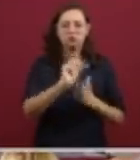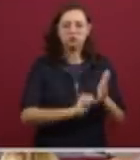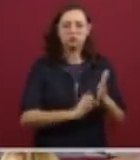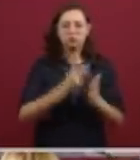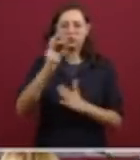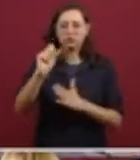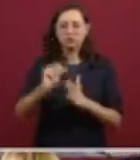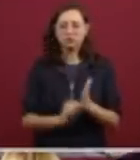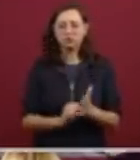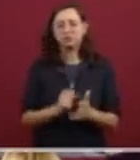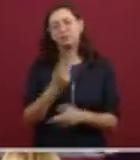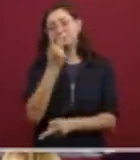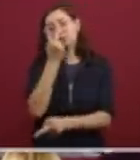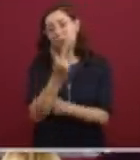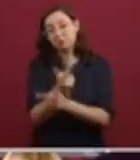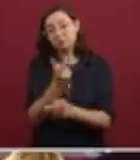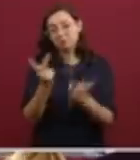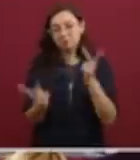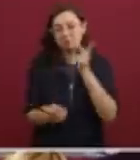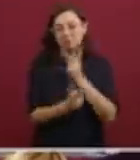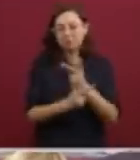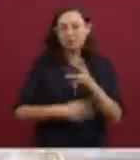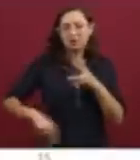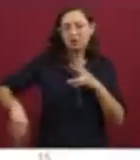superior, la meta es de